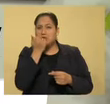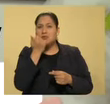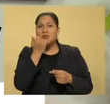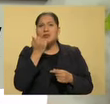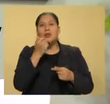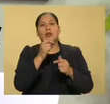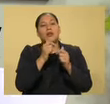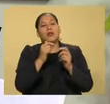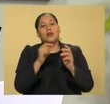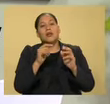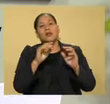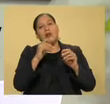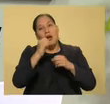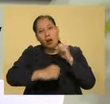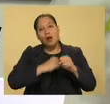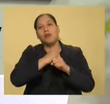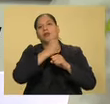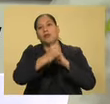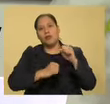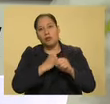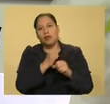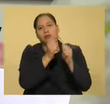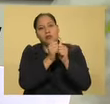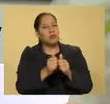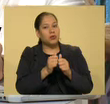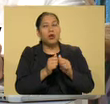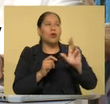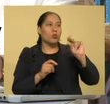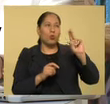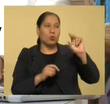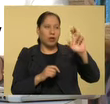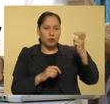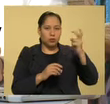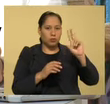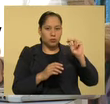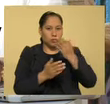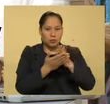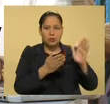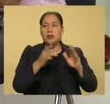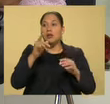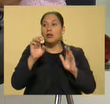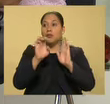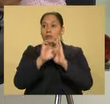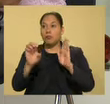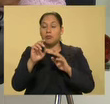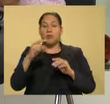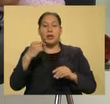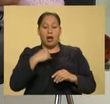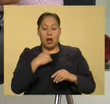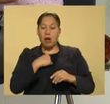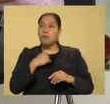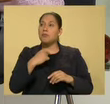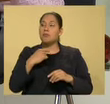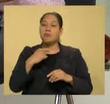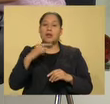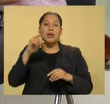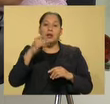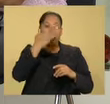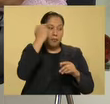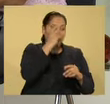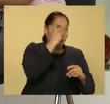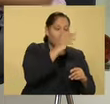fósiles? No, deja tú eso. Yo no sé si a ti te pasó o a ti te pasó, Pau. A mí nunca me pasó. Puro eso. 10. No,